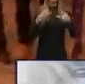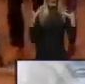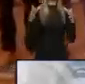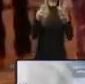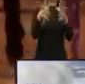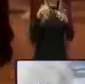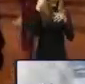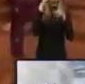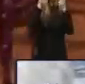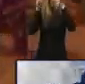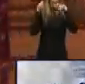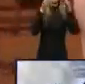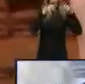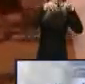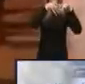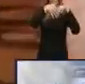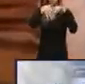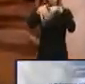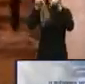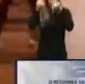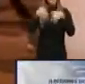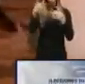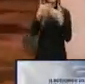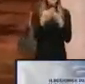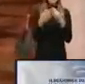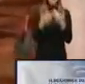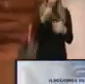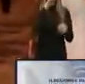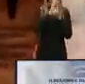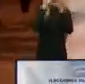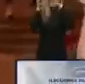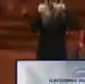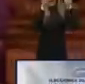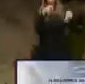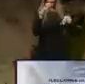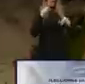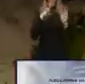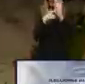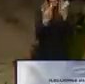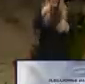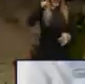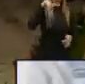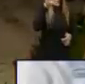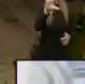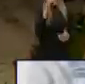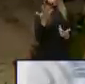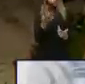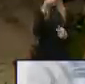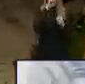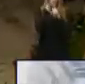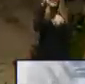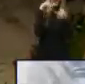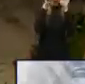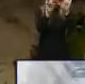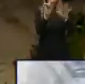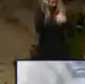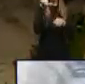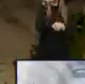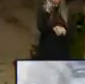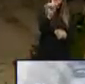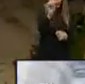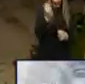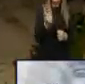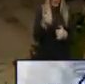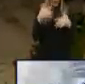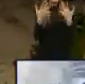que están más cerca, las personas que vienen de la zona 5, de la zona 6, de la zona 1. Y justo lo